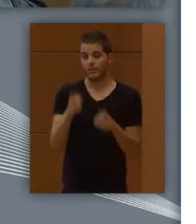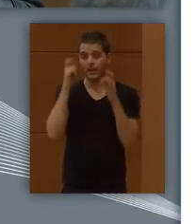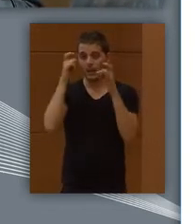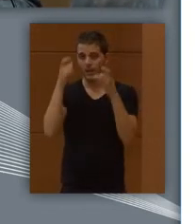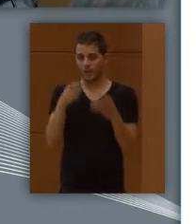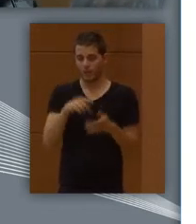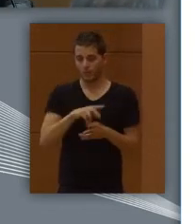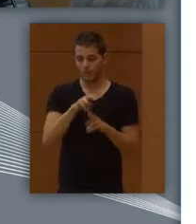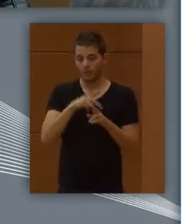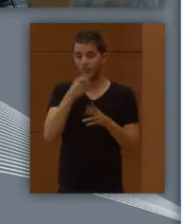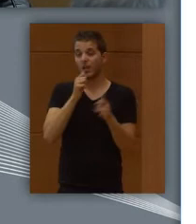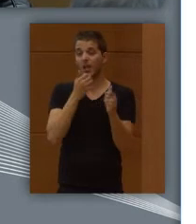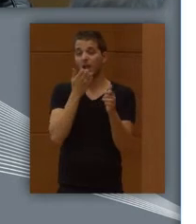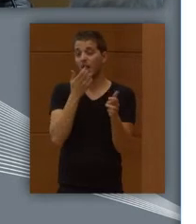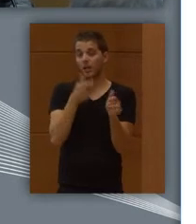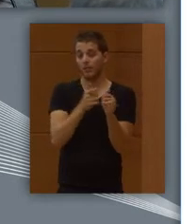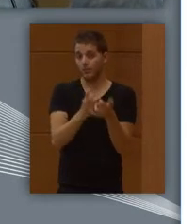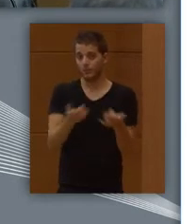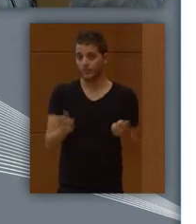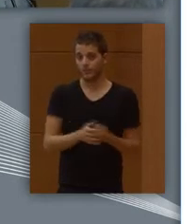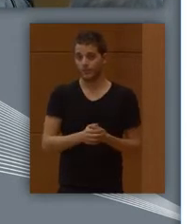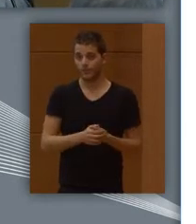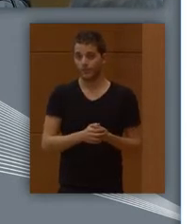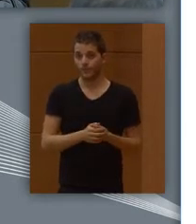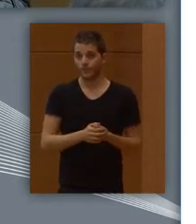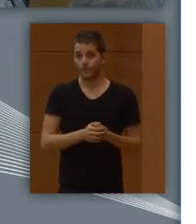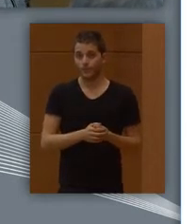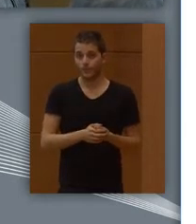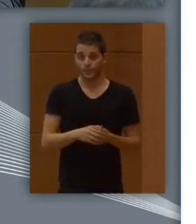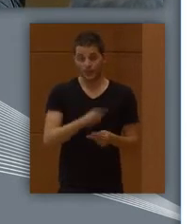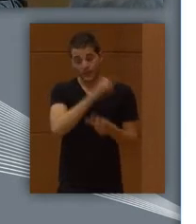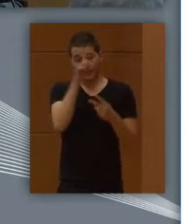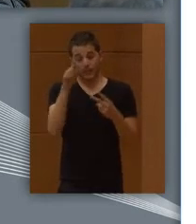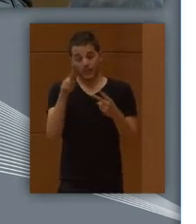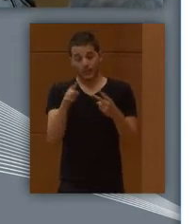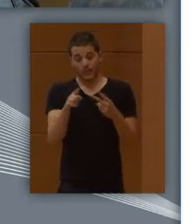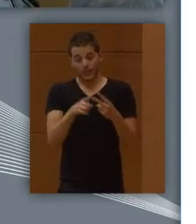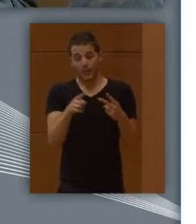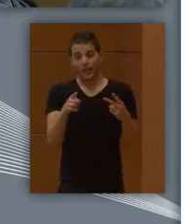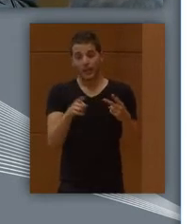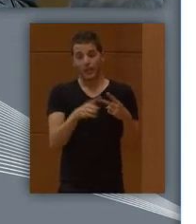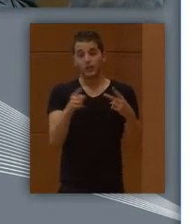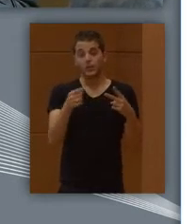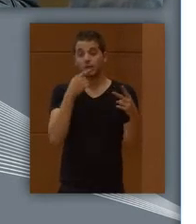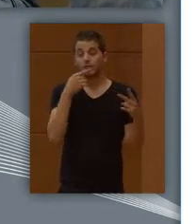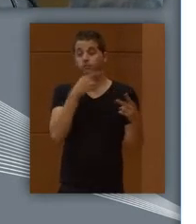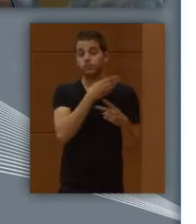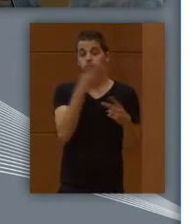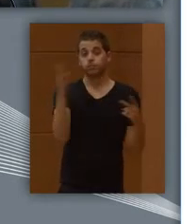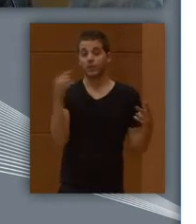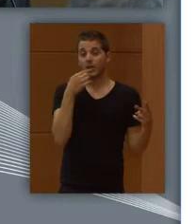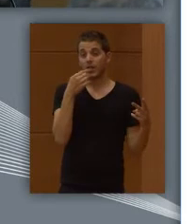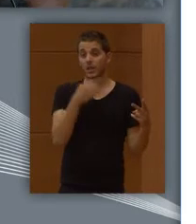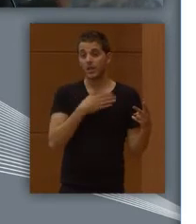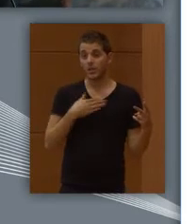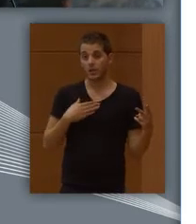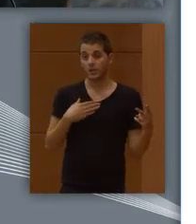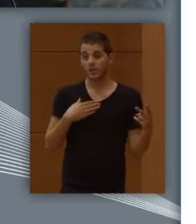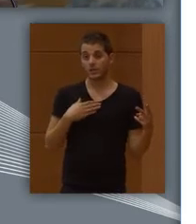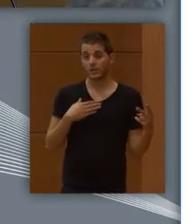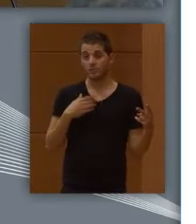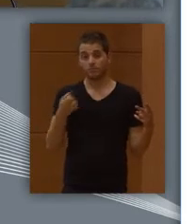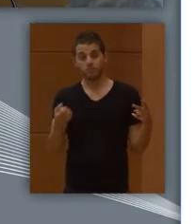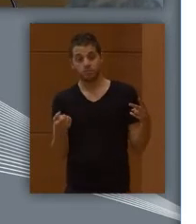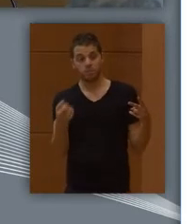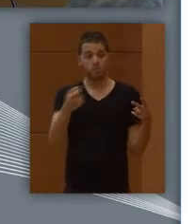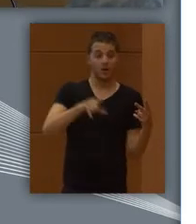de todo esto. La otra afirmación o la otra cuestión de partida que quiero plantear para mi intervención es la paradoja, ¿no?